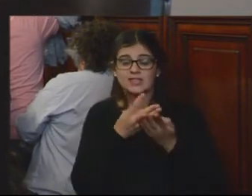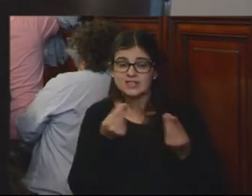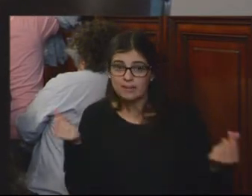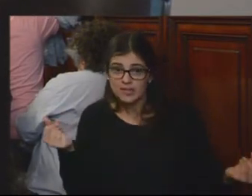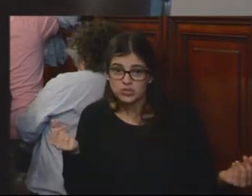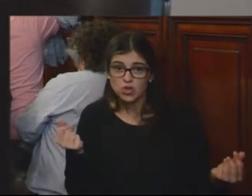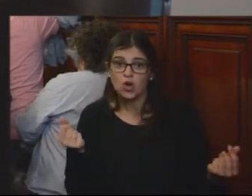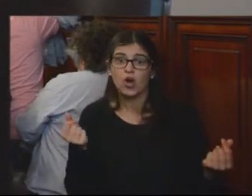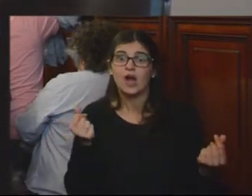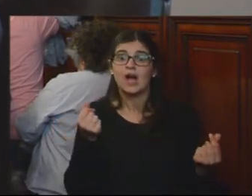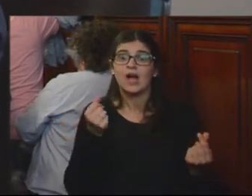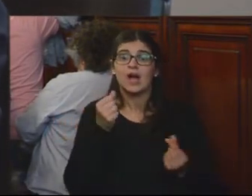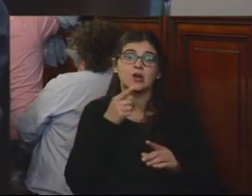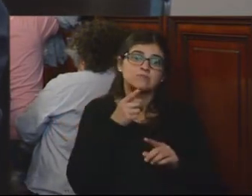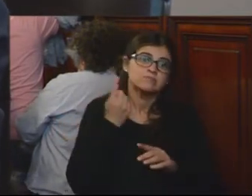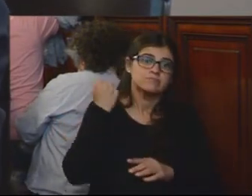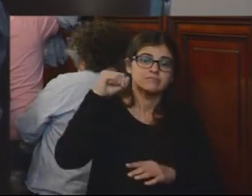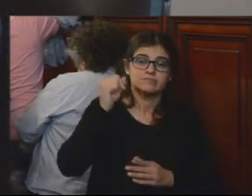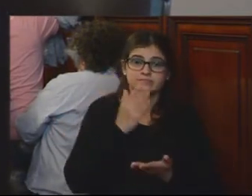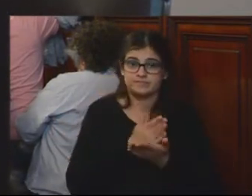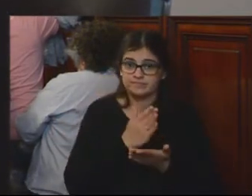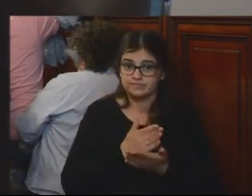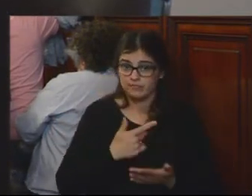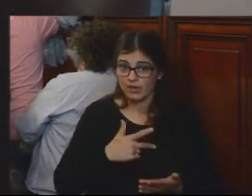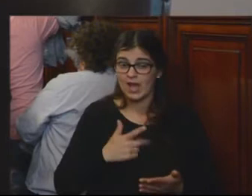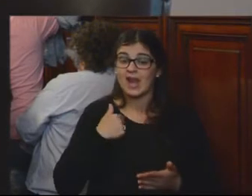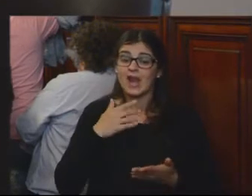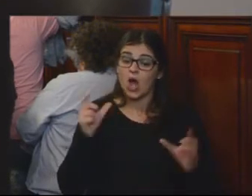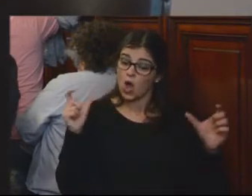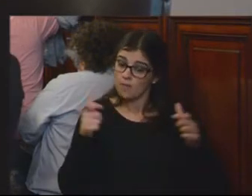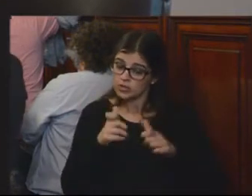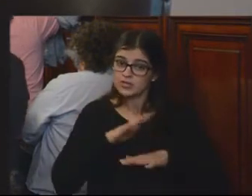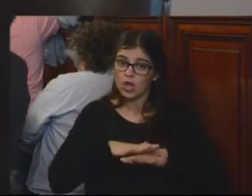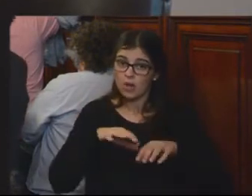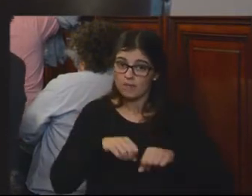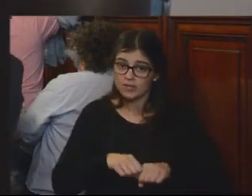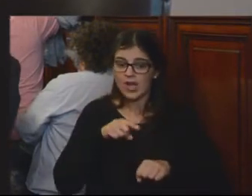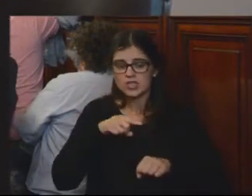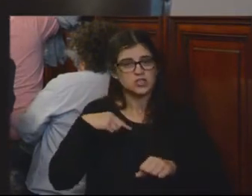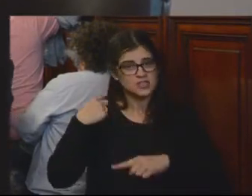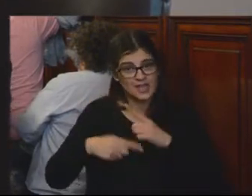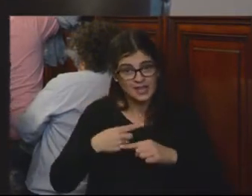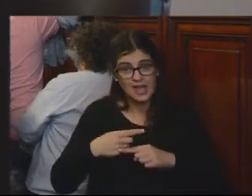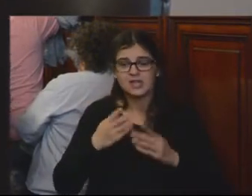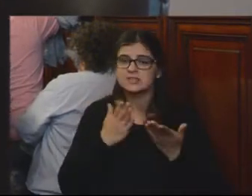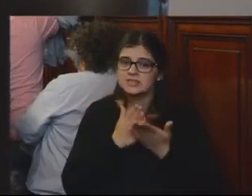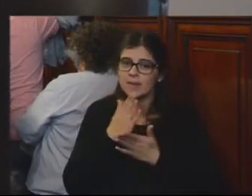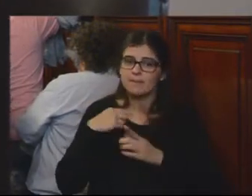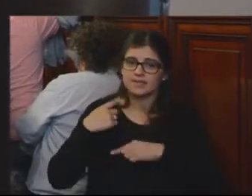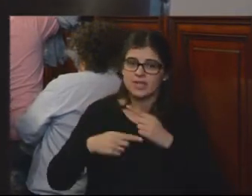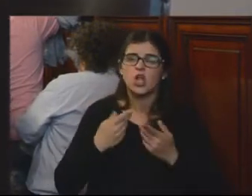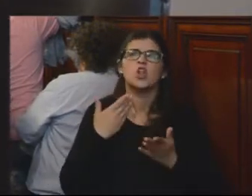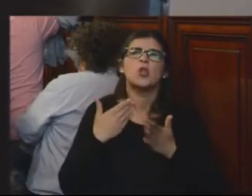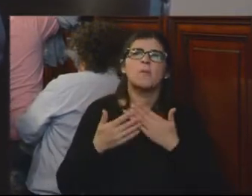la lesa humanidad los crímenes y la comisión está comprometida con eso que eso seguirá para siempre no